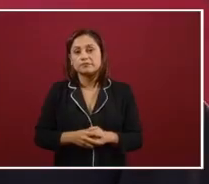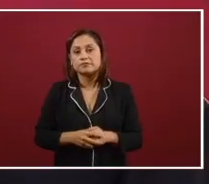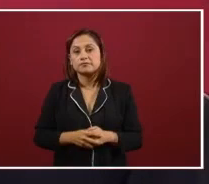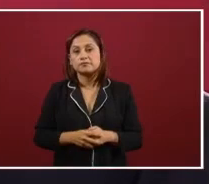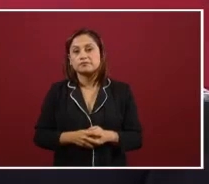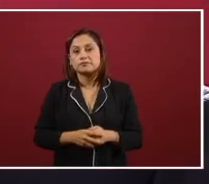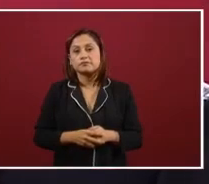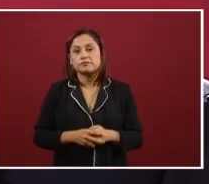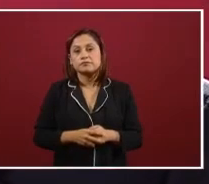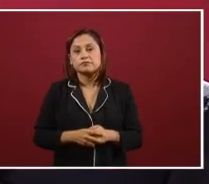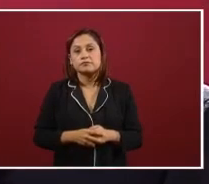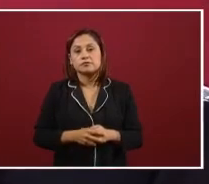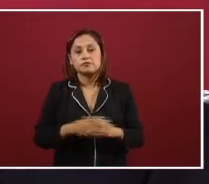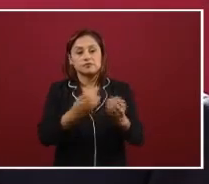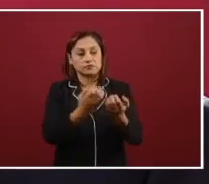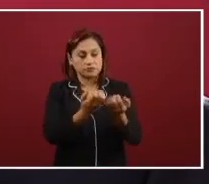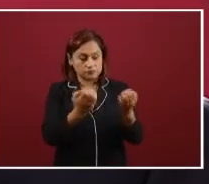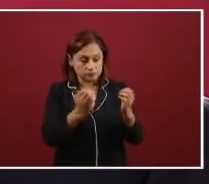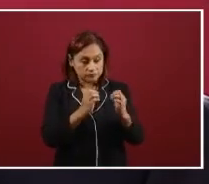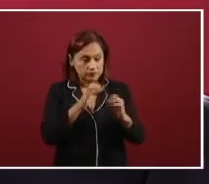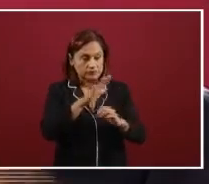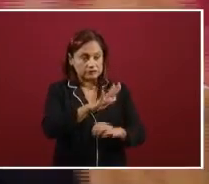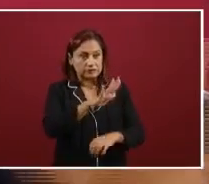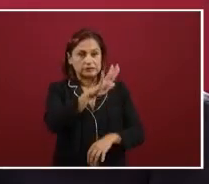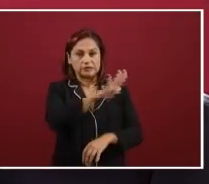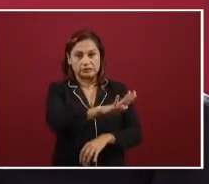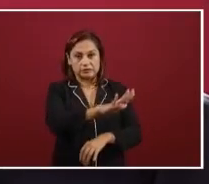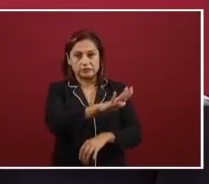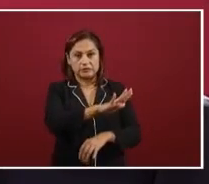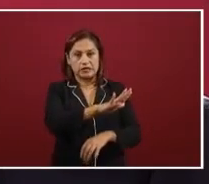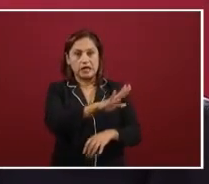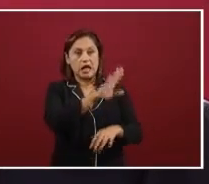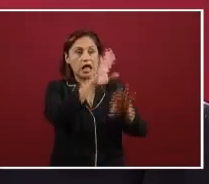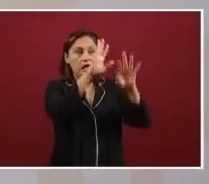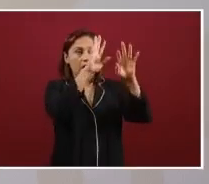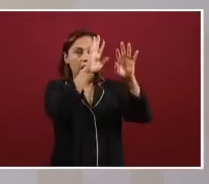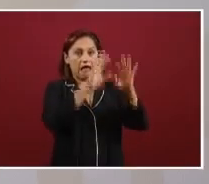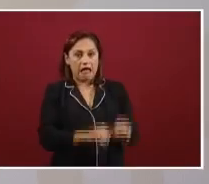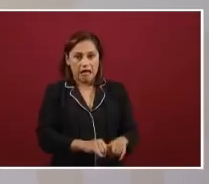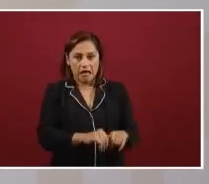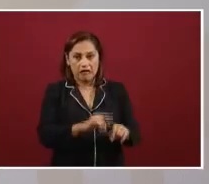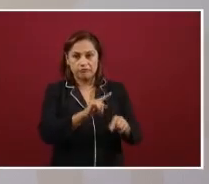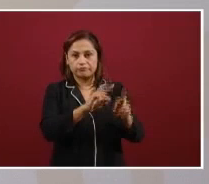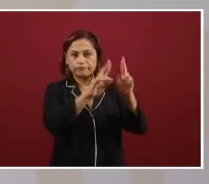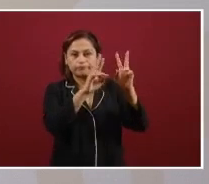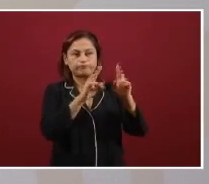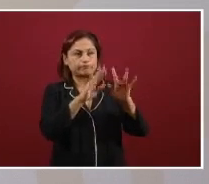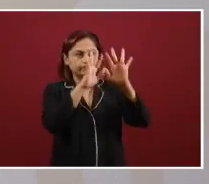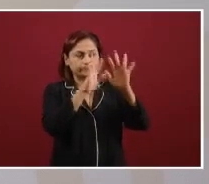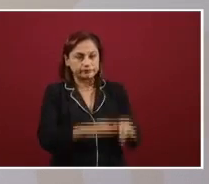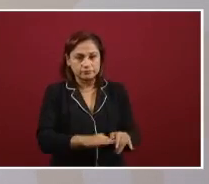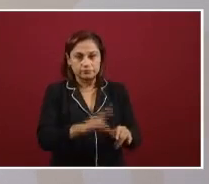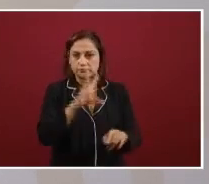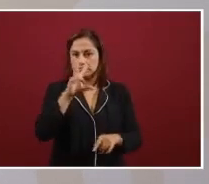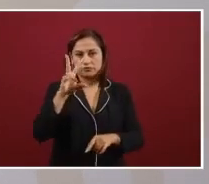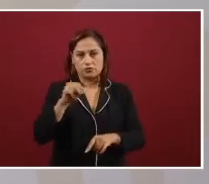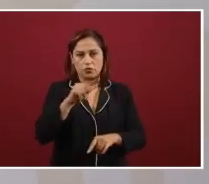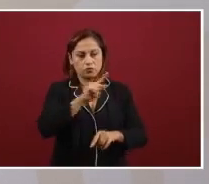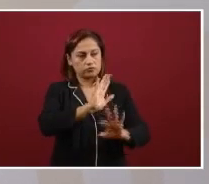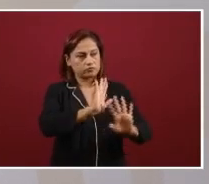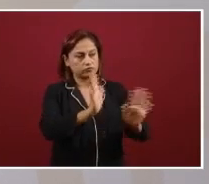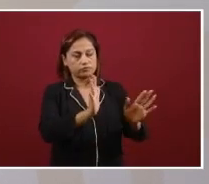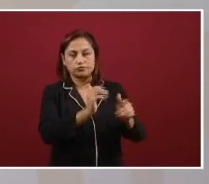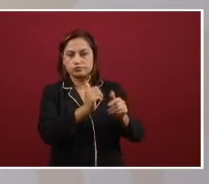el estadio. O sea, no se van a destruir los estadios,